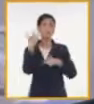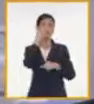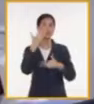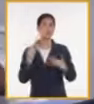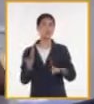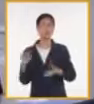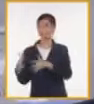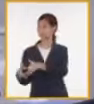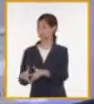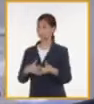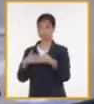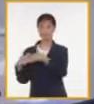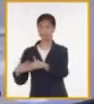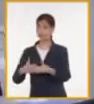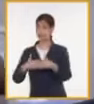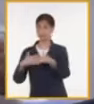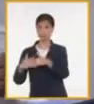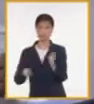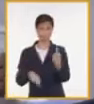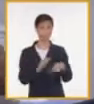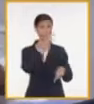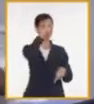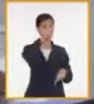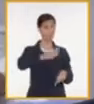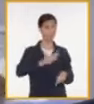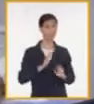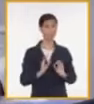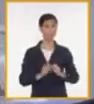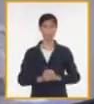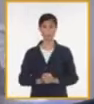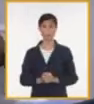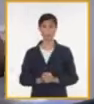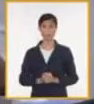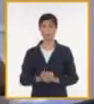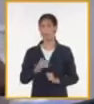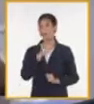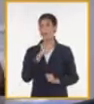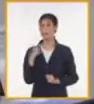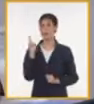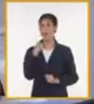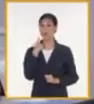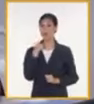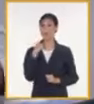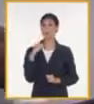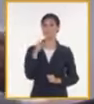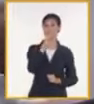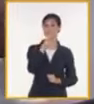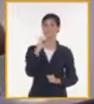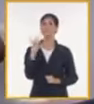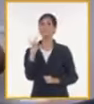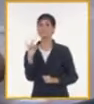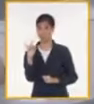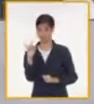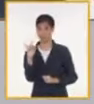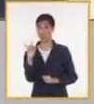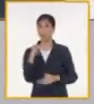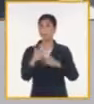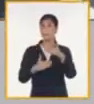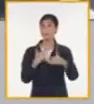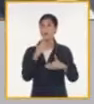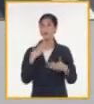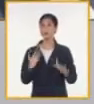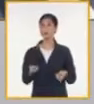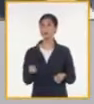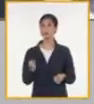Orlando Bosch en la década en el año 67 cometió 82 actos de terror dentro del territorio de Estados